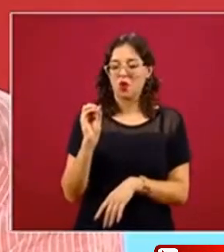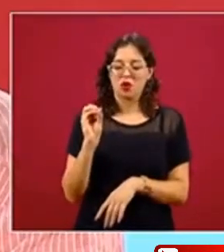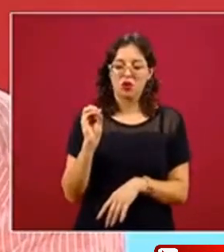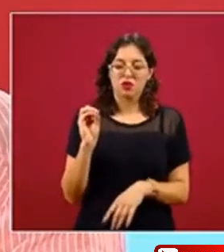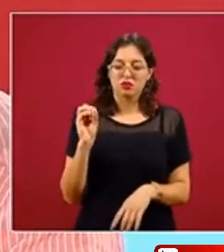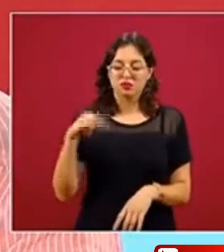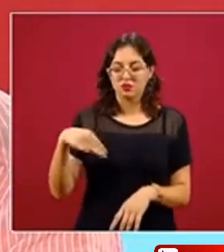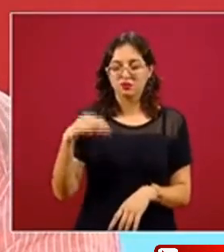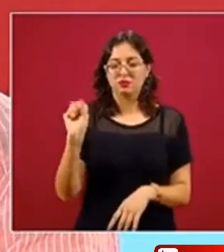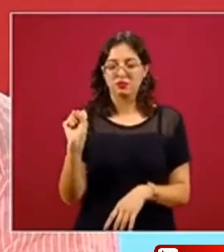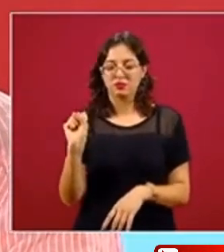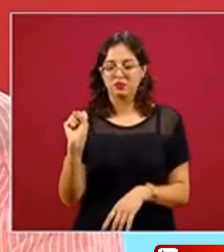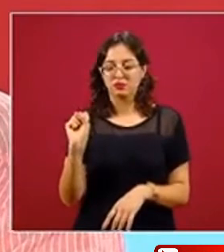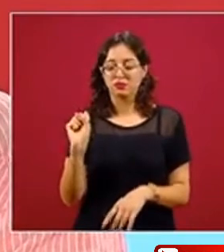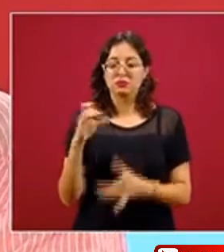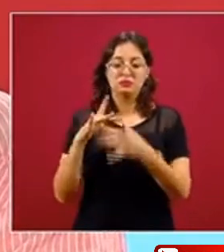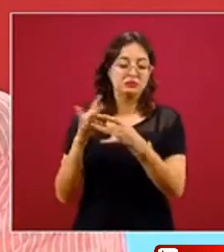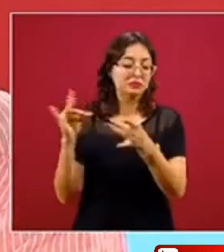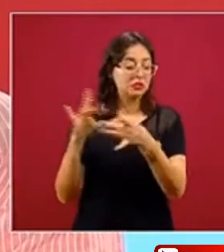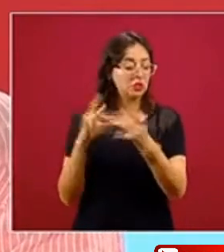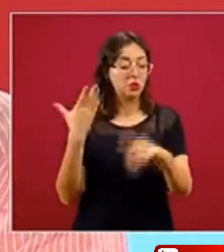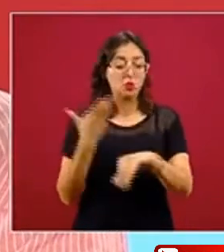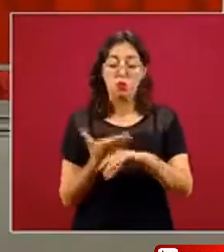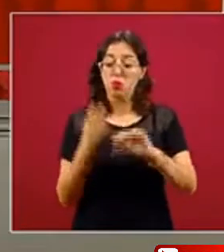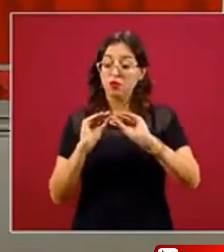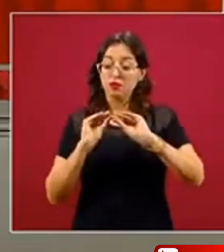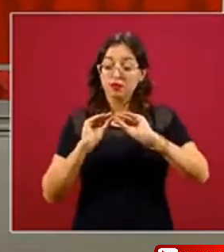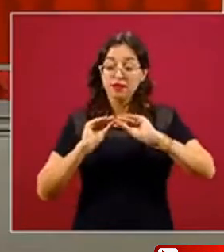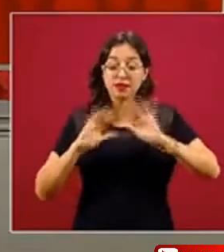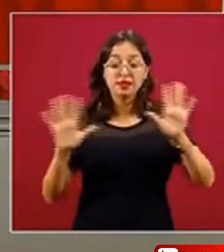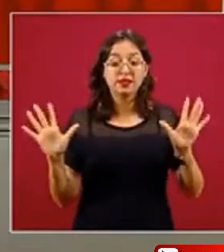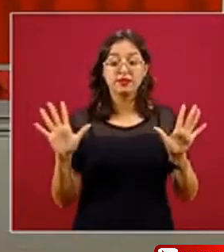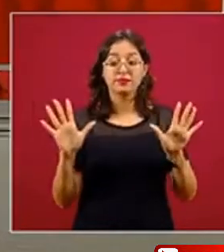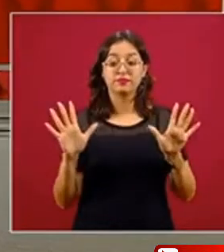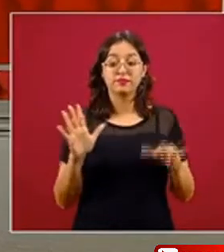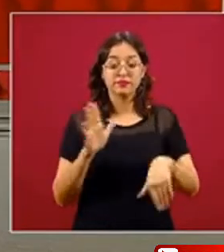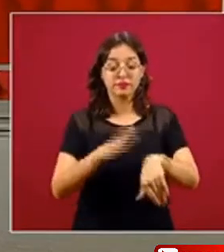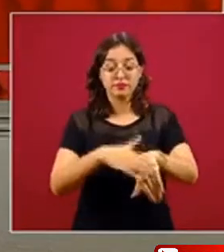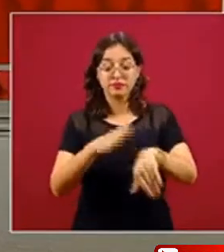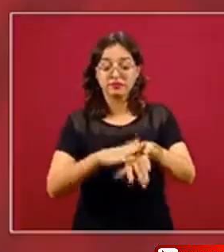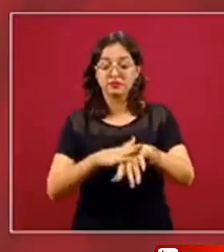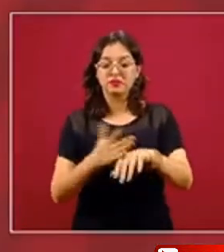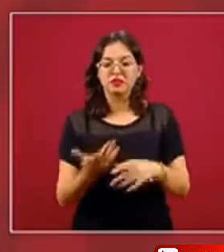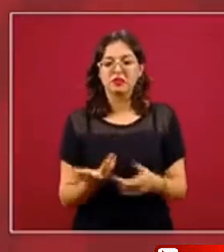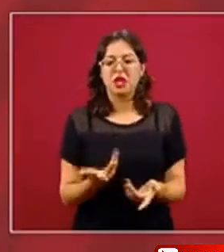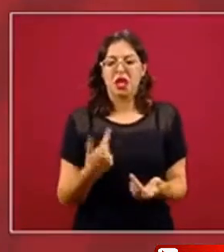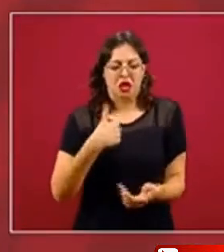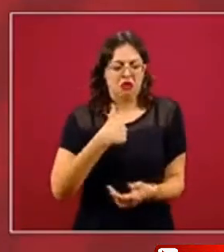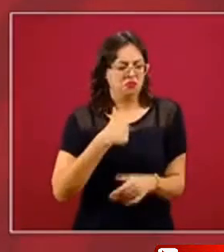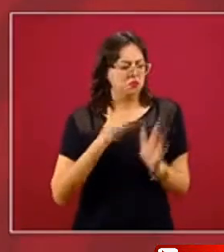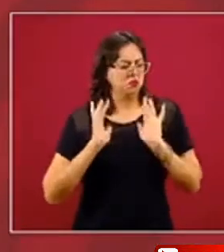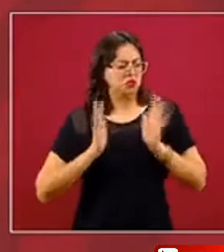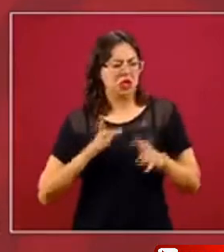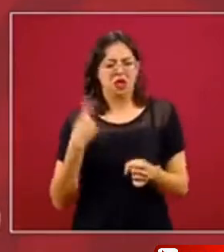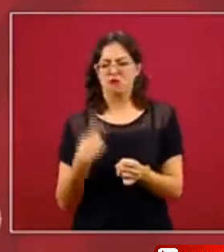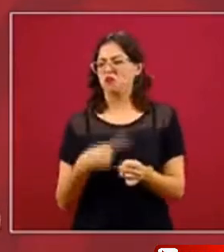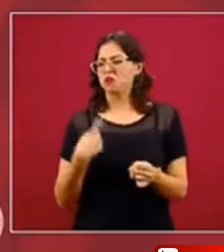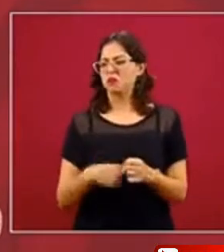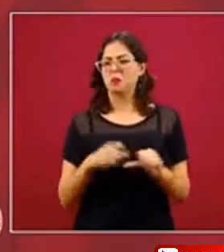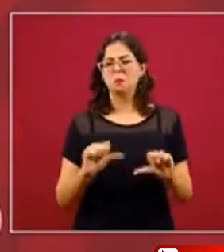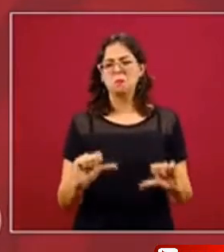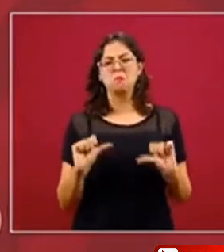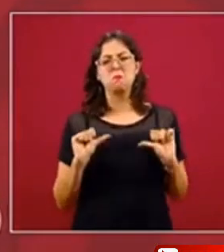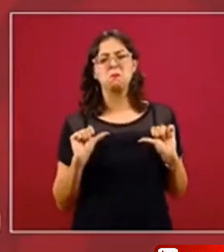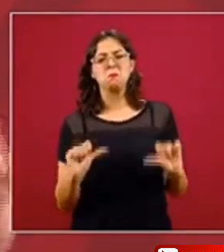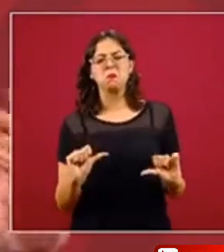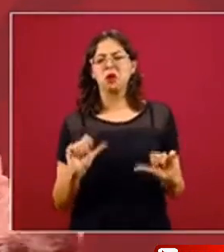Salud sea muy clara en no recomendar la idea del pasaporte inmunitario. Esta idea del